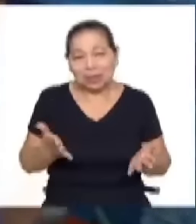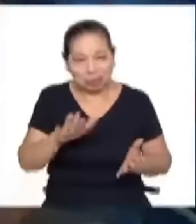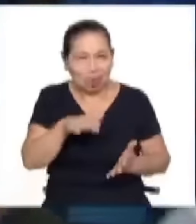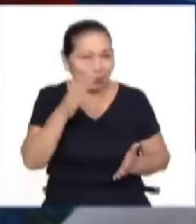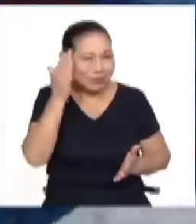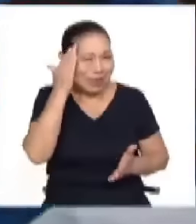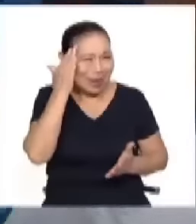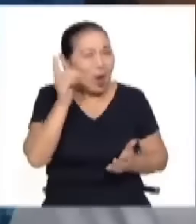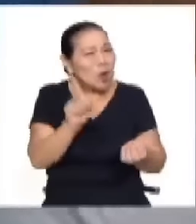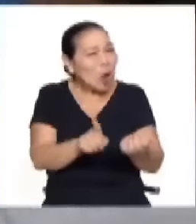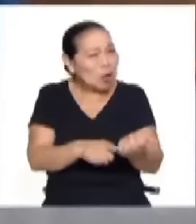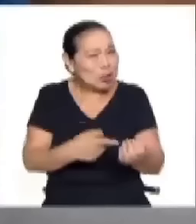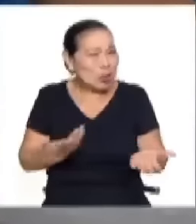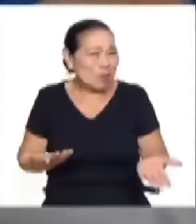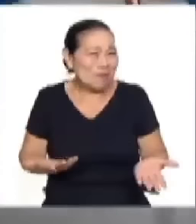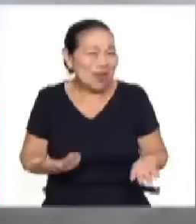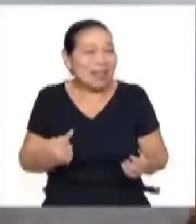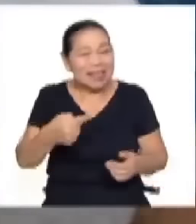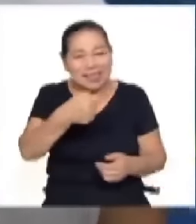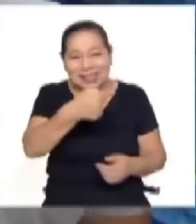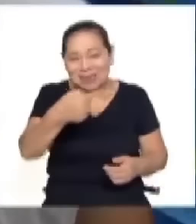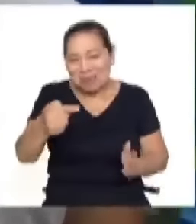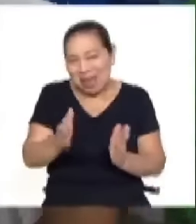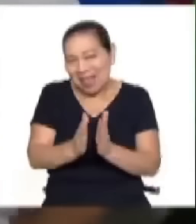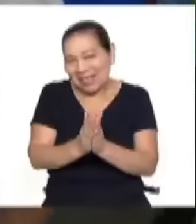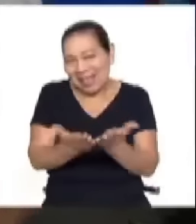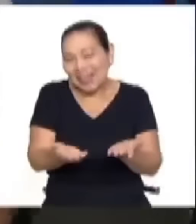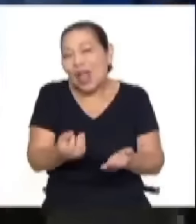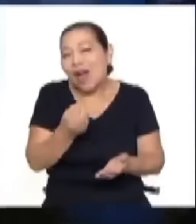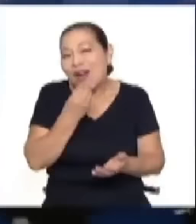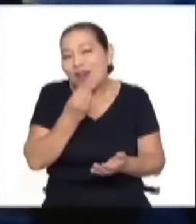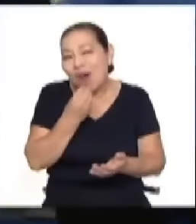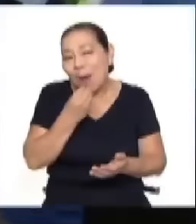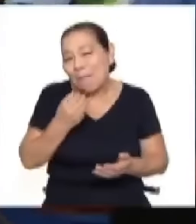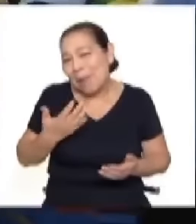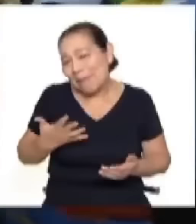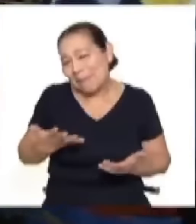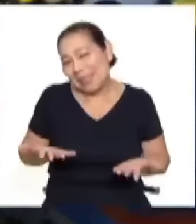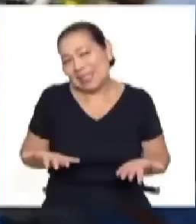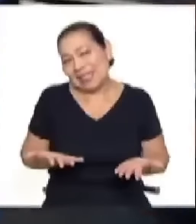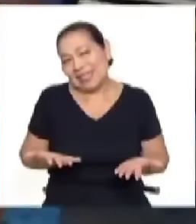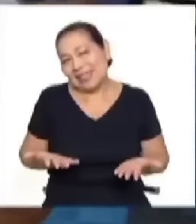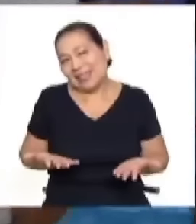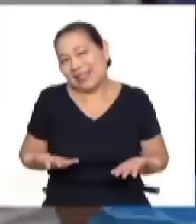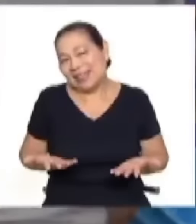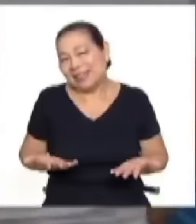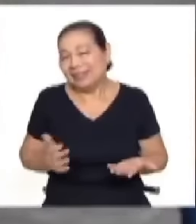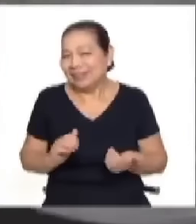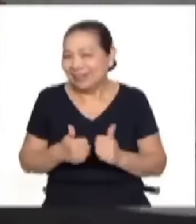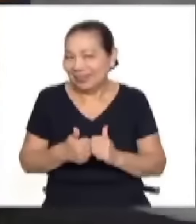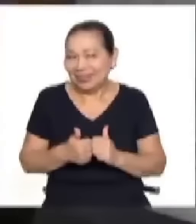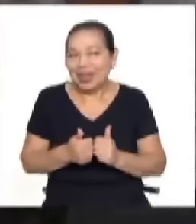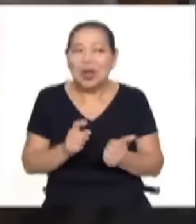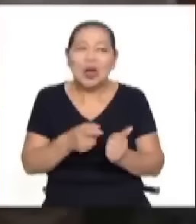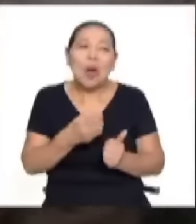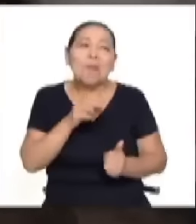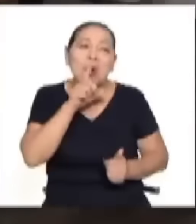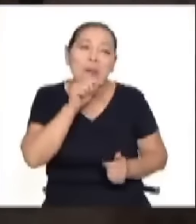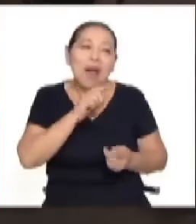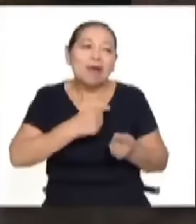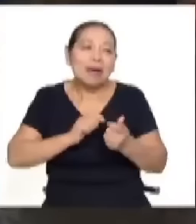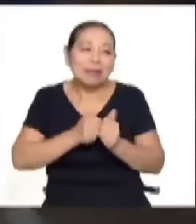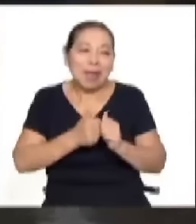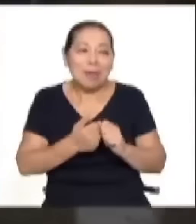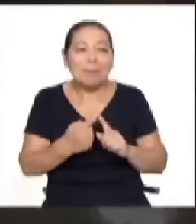sabemos, Romy, por tradición, uno en Semana Santa come el pescado y cambiamos un poco la rutina del pollo